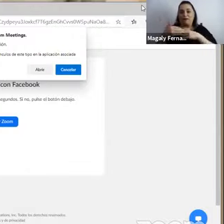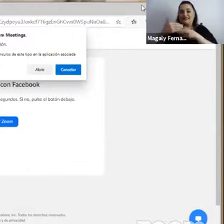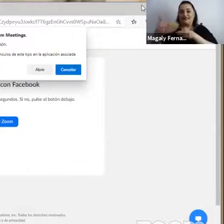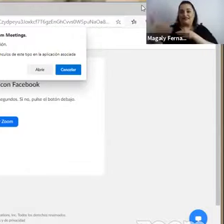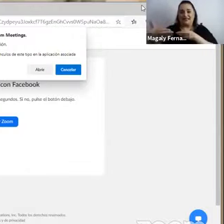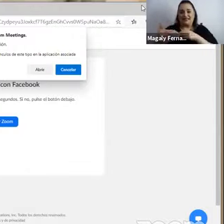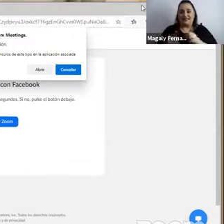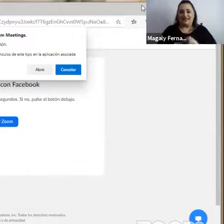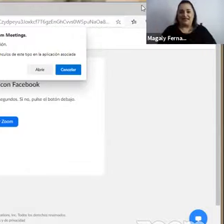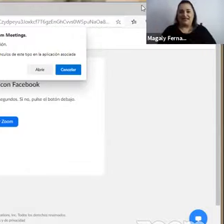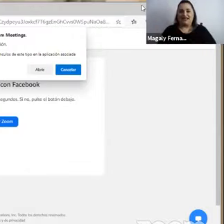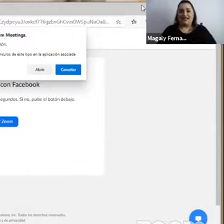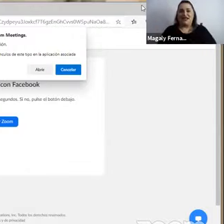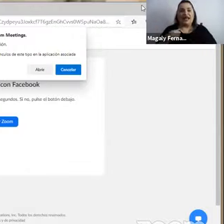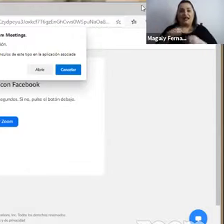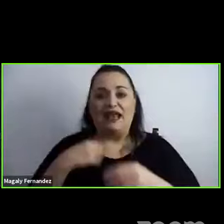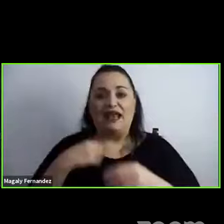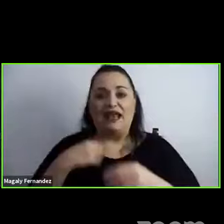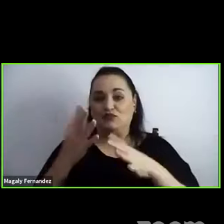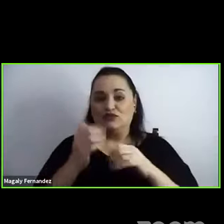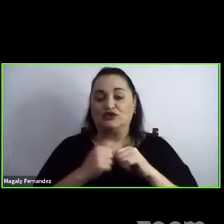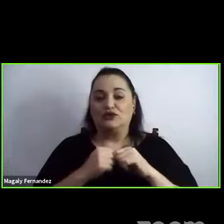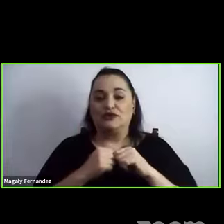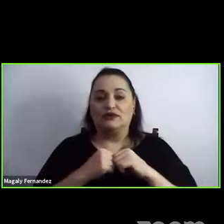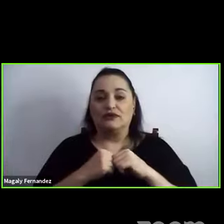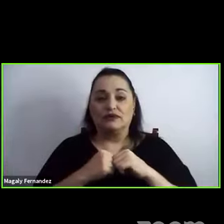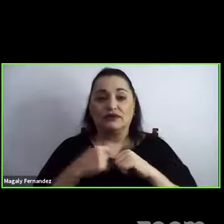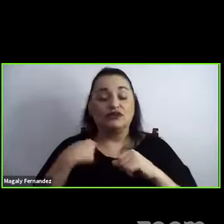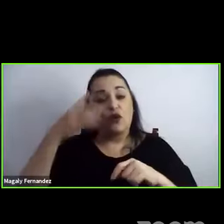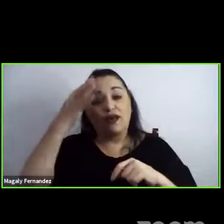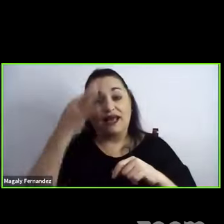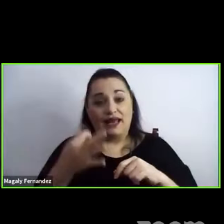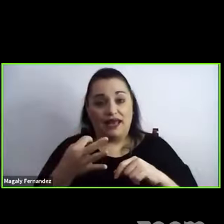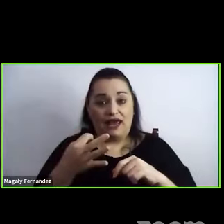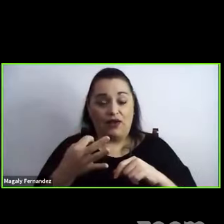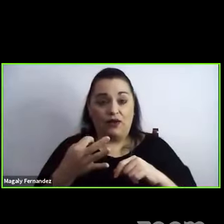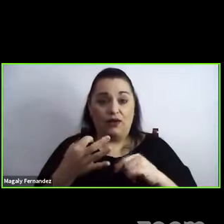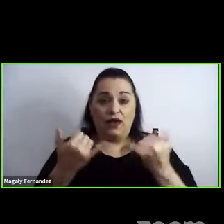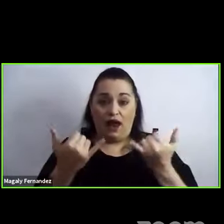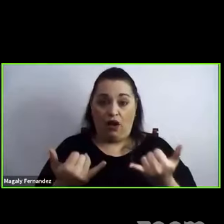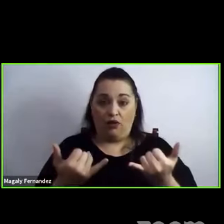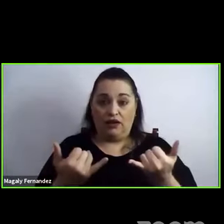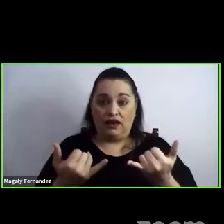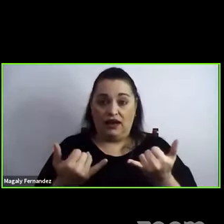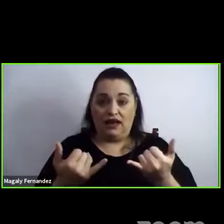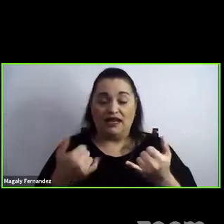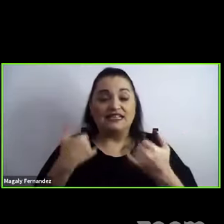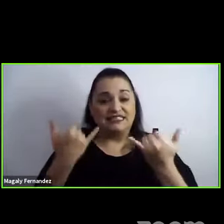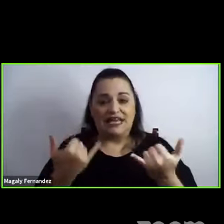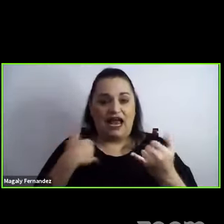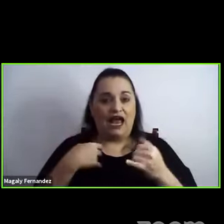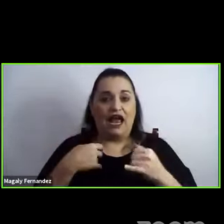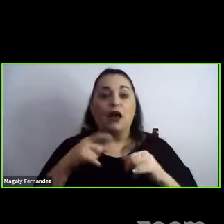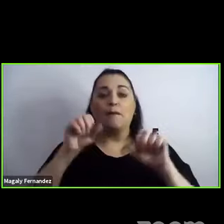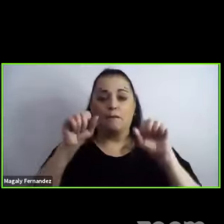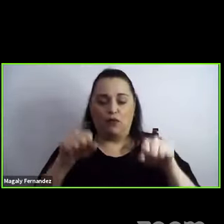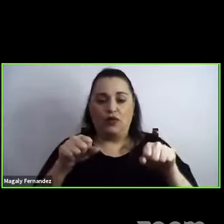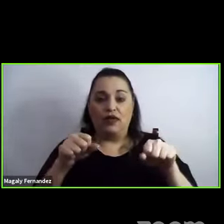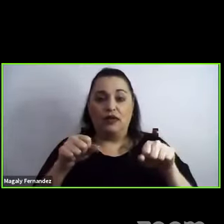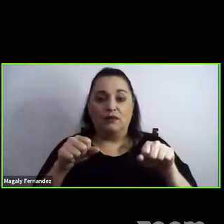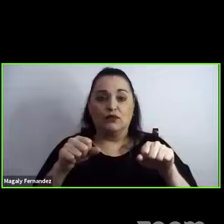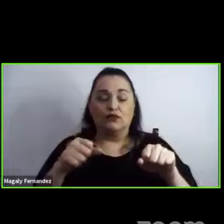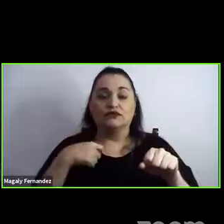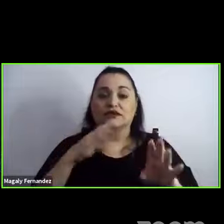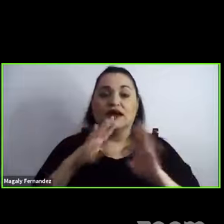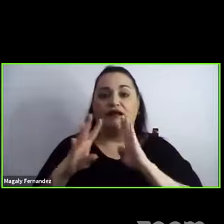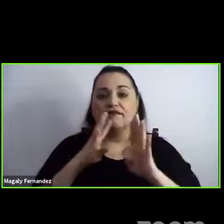extendido demasiado, y creo que ahora ya no comparto la pantalla y podemos